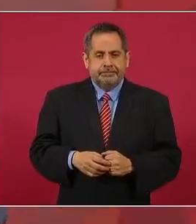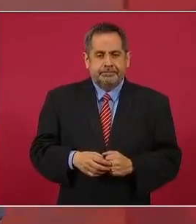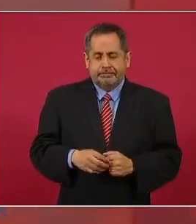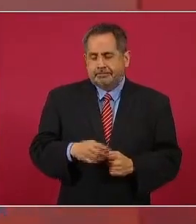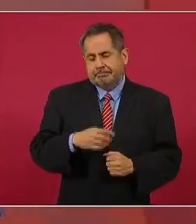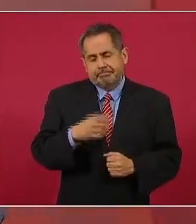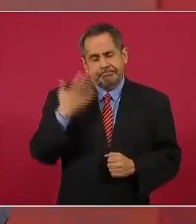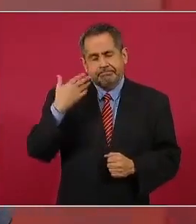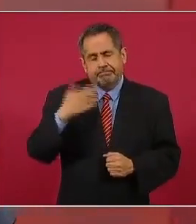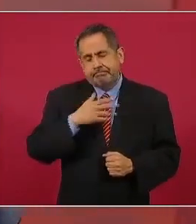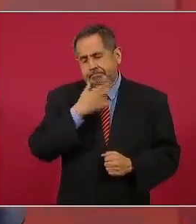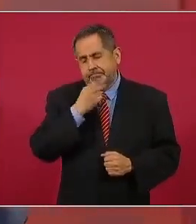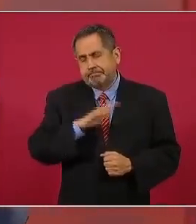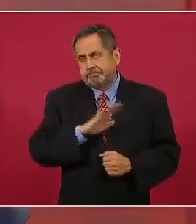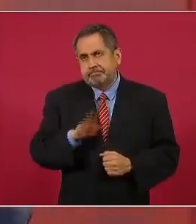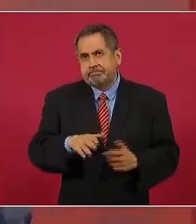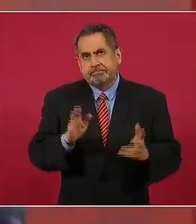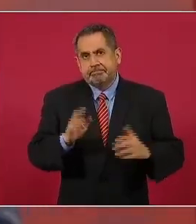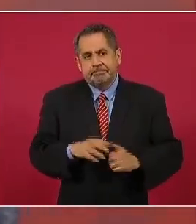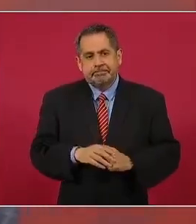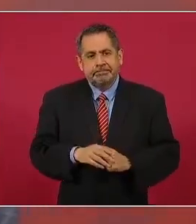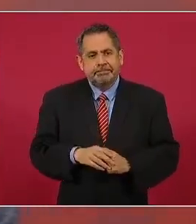finado, ¿no?